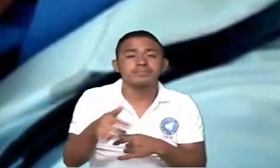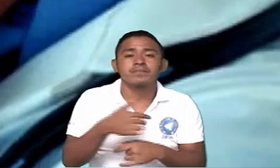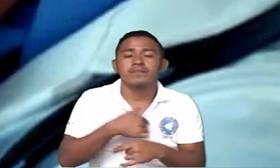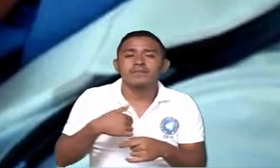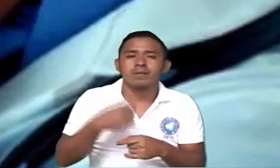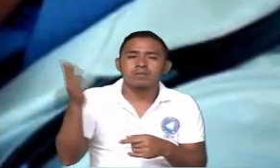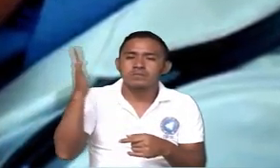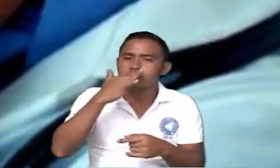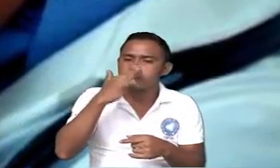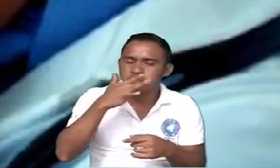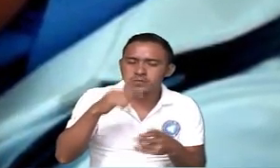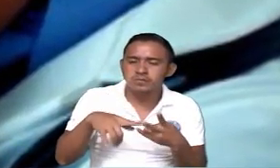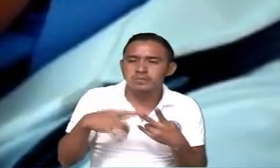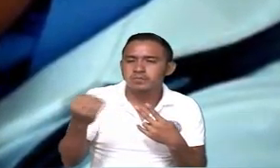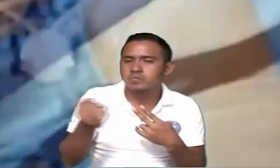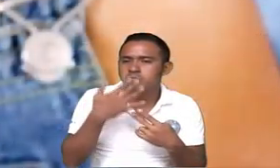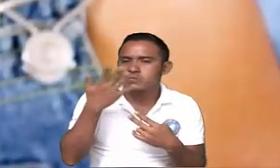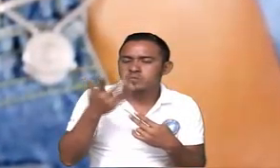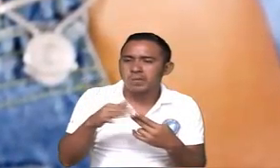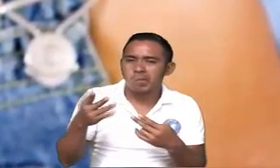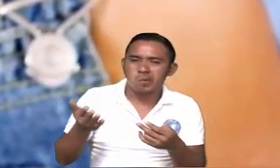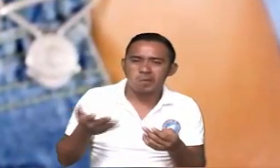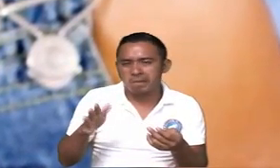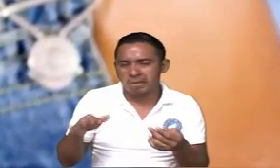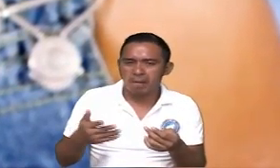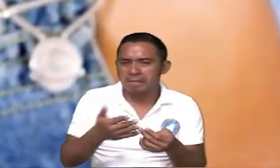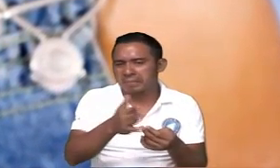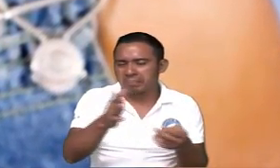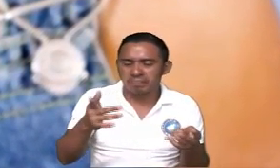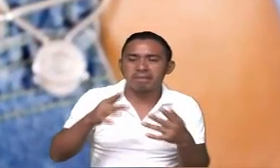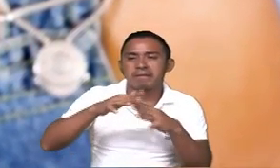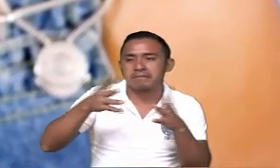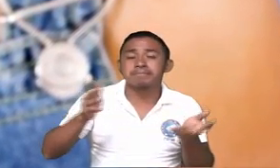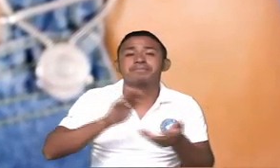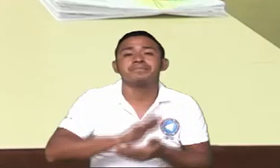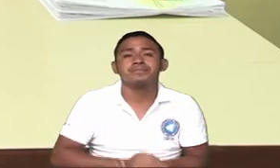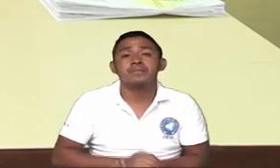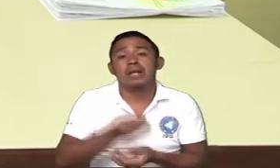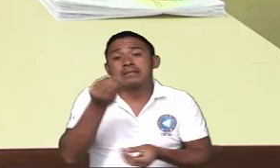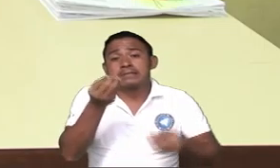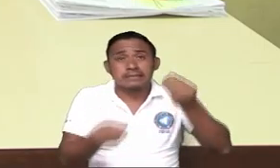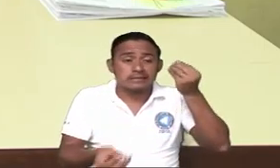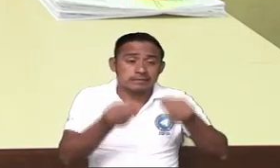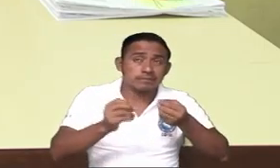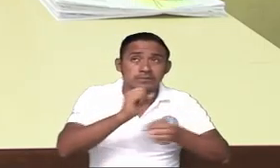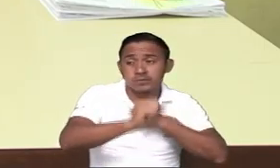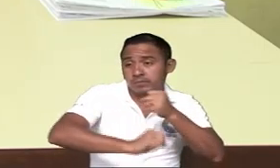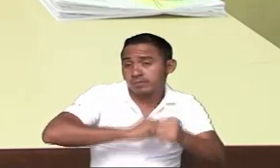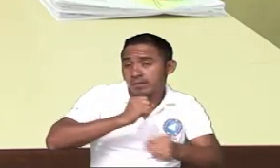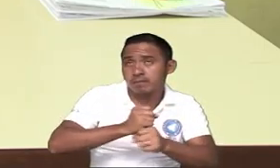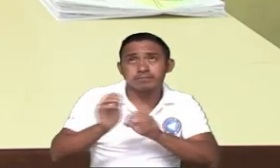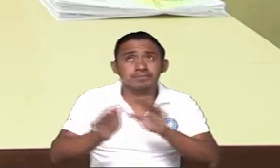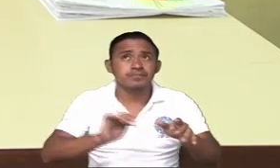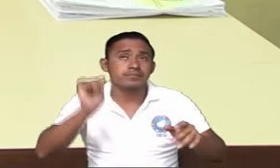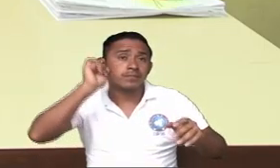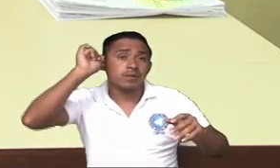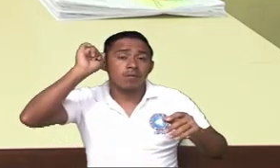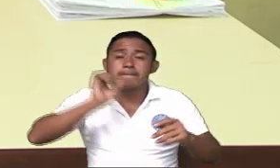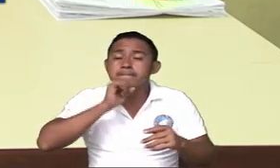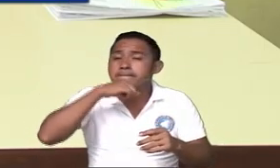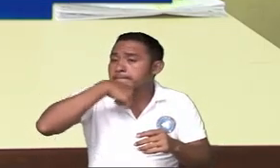olor tipo a veces como pescado, ¿ya? Entonces, dependiendo de la edad. Y ya en los adultos de la tercera